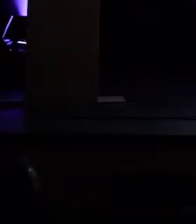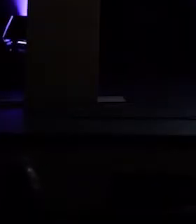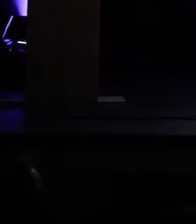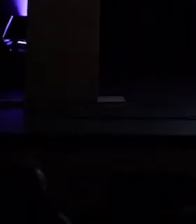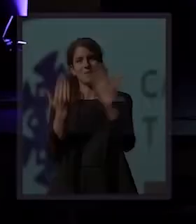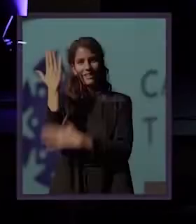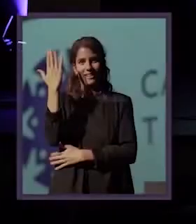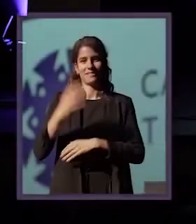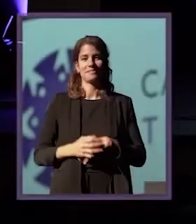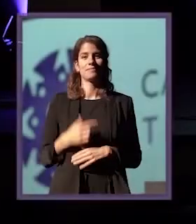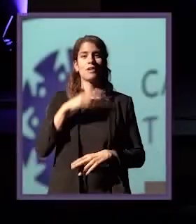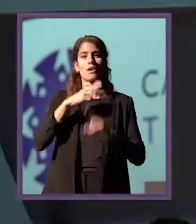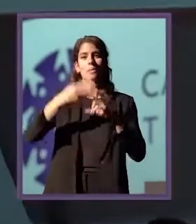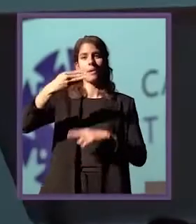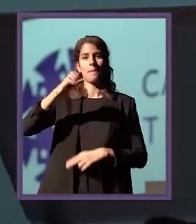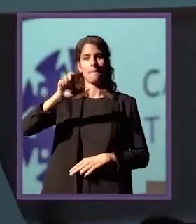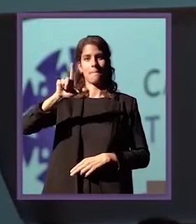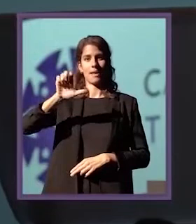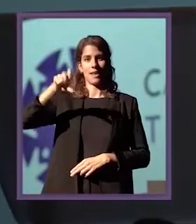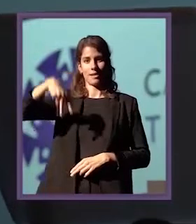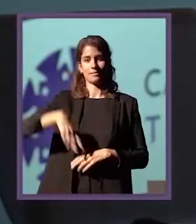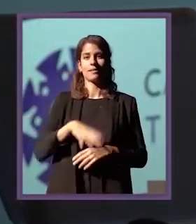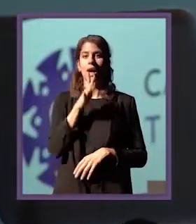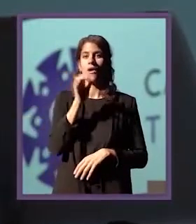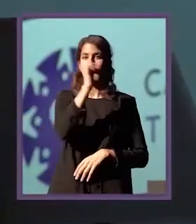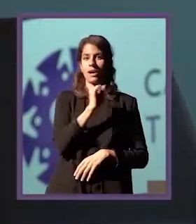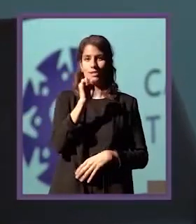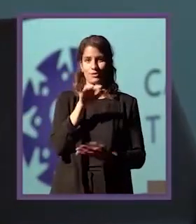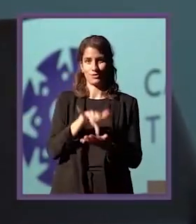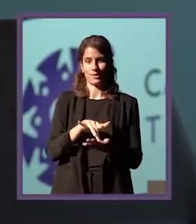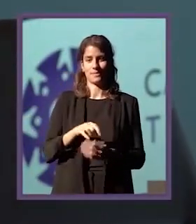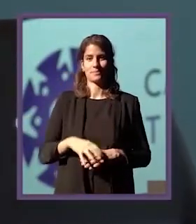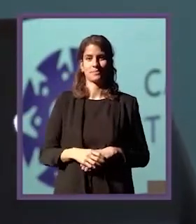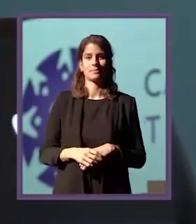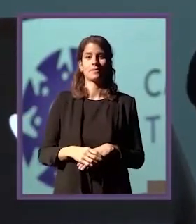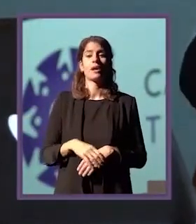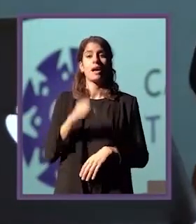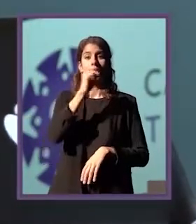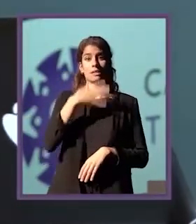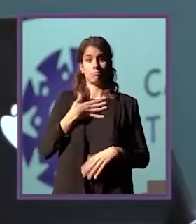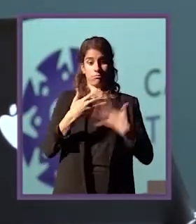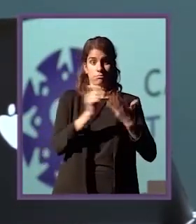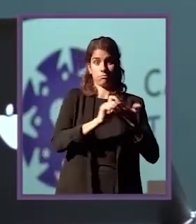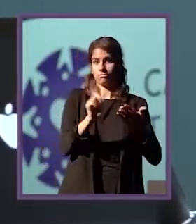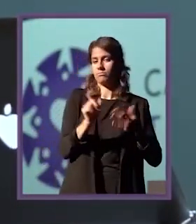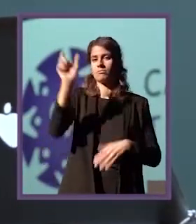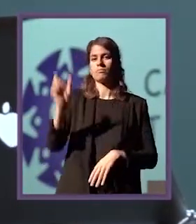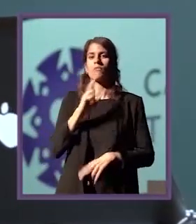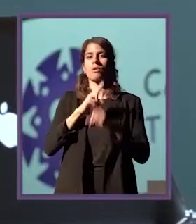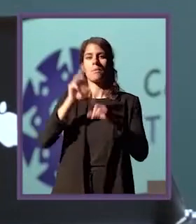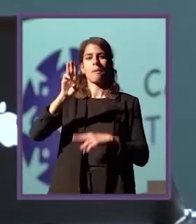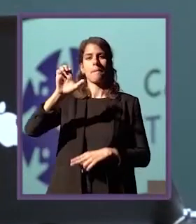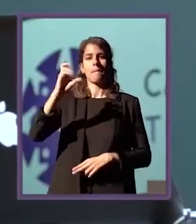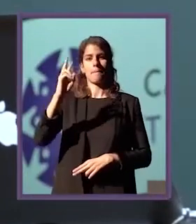Buenos días, yo soy Belén. Voy a cantar una canción que no es mía, de Pedro Guerra. Espero